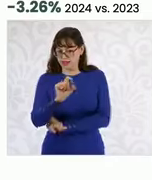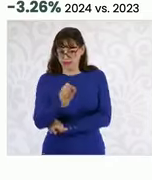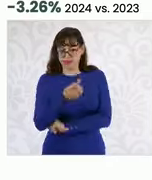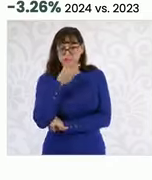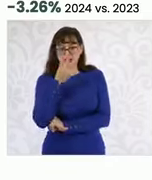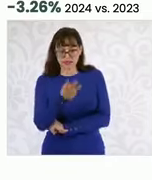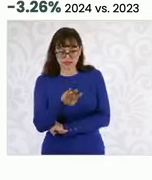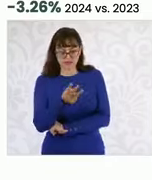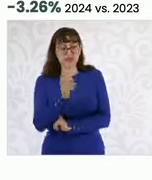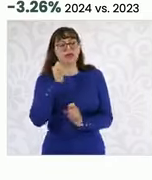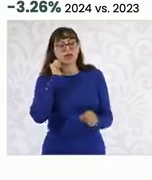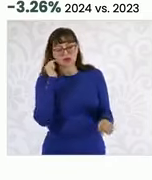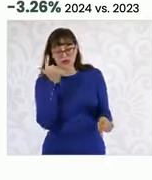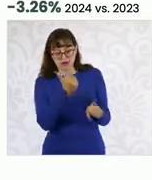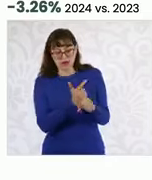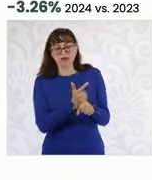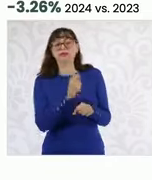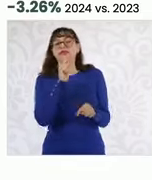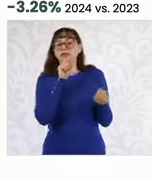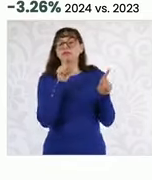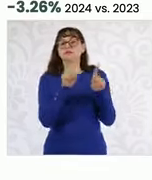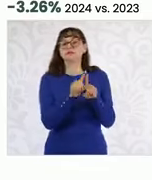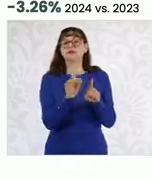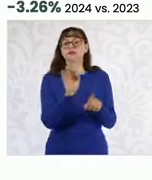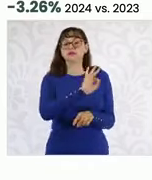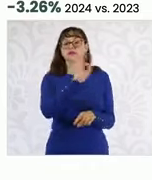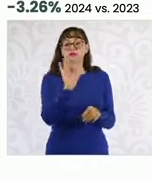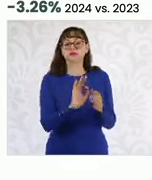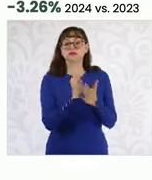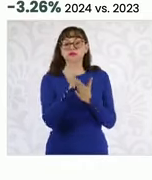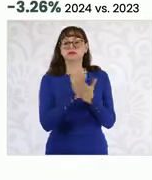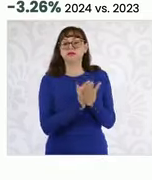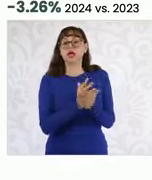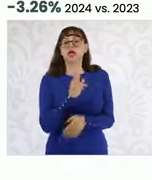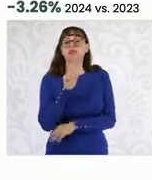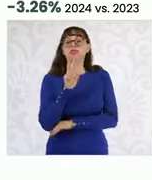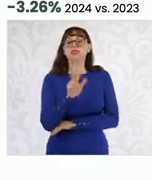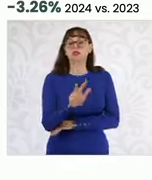que hay una reducción de menos